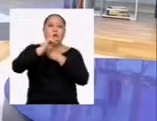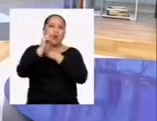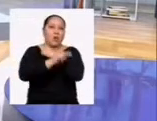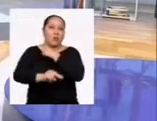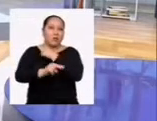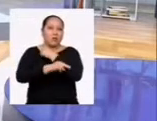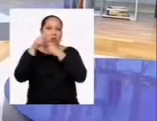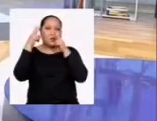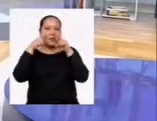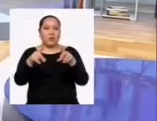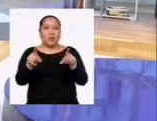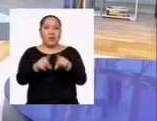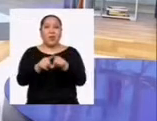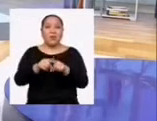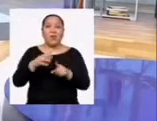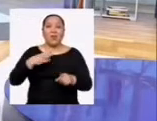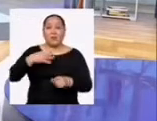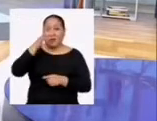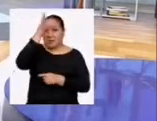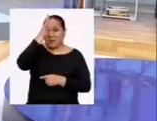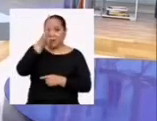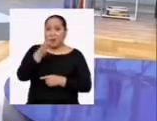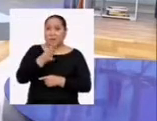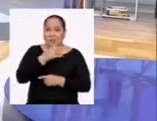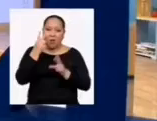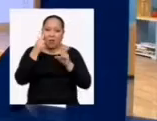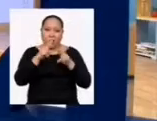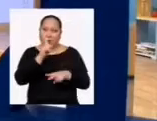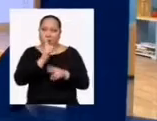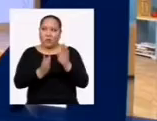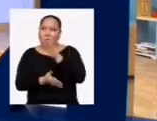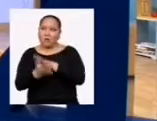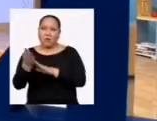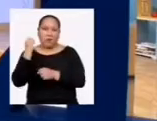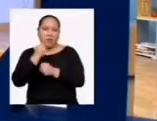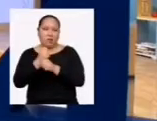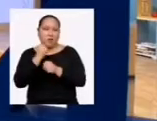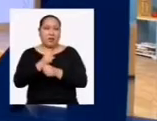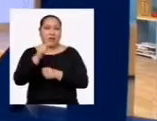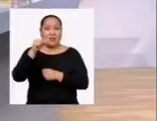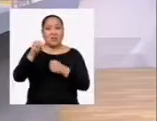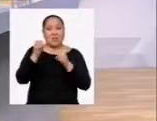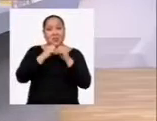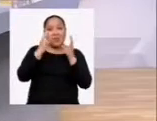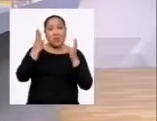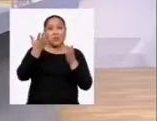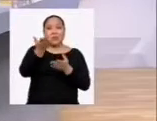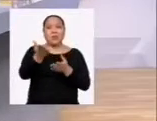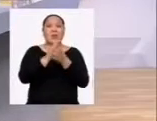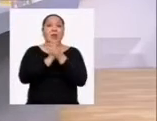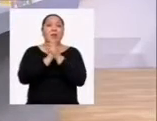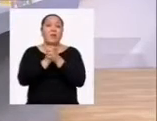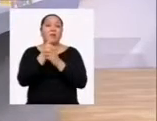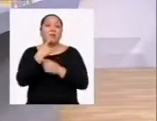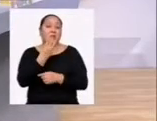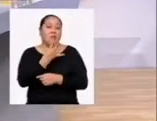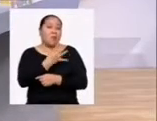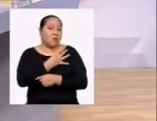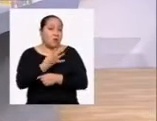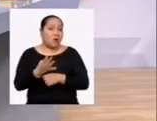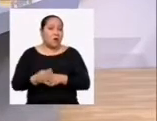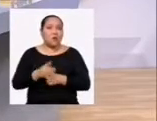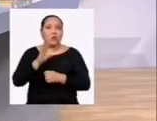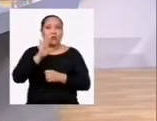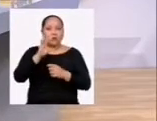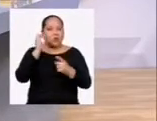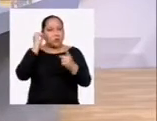y hasta lo ven mis padres cuando no salen a trabajar. Estos días, ustedes, mis amigas y amigos de cuarto, tienen